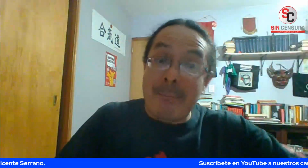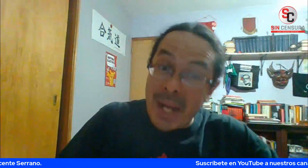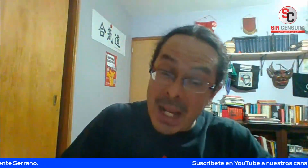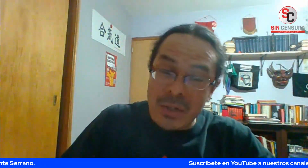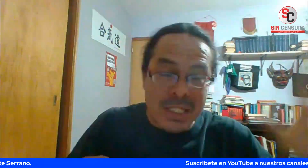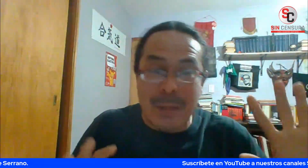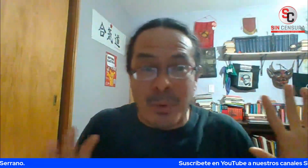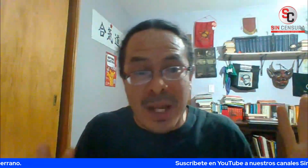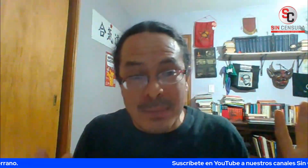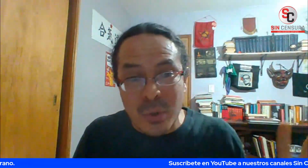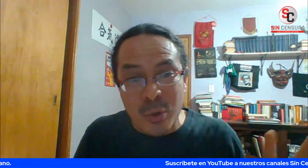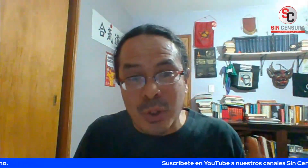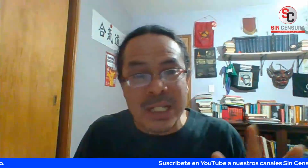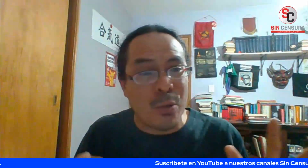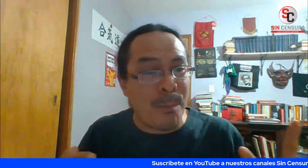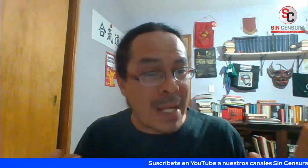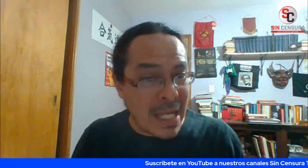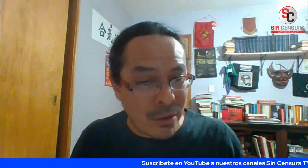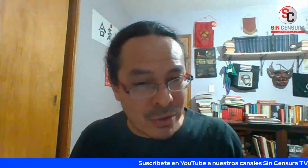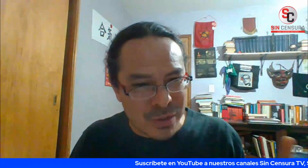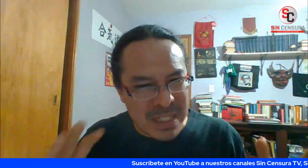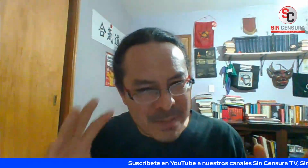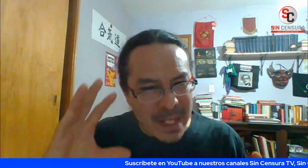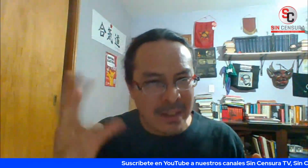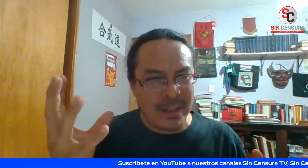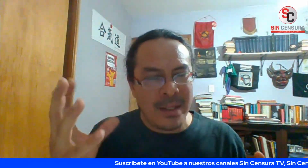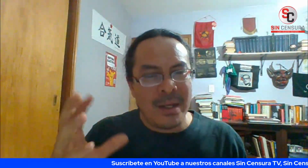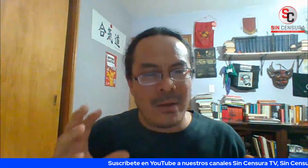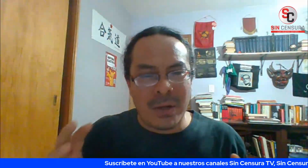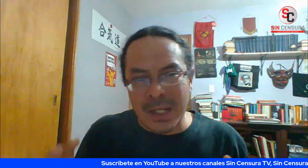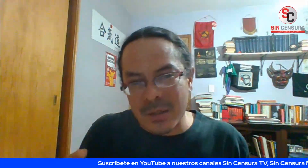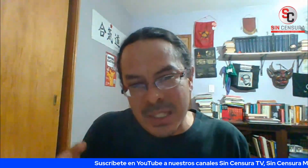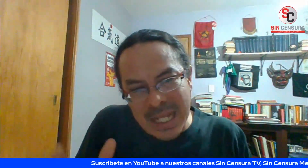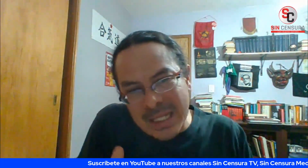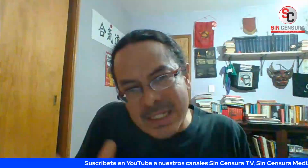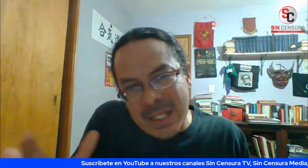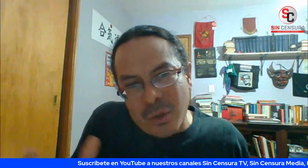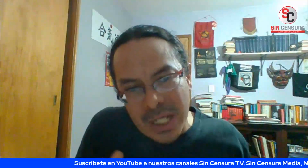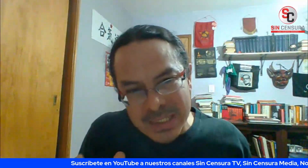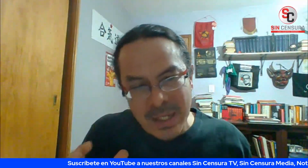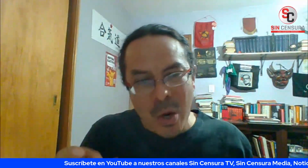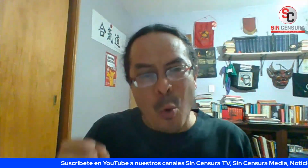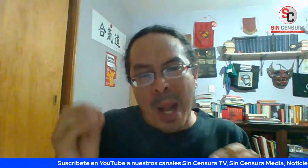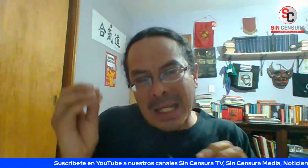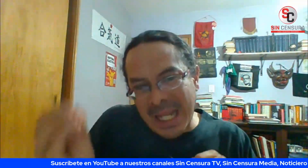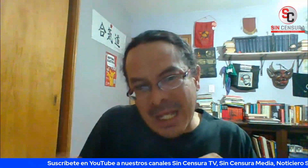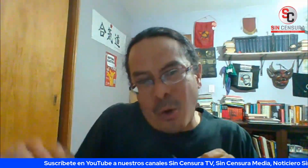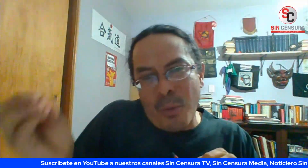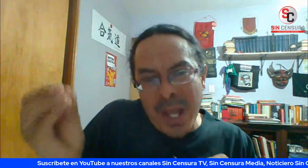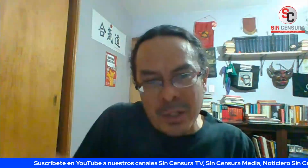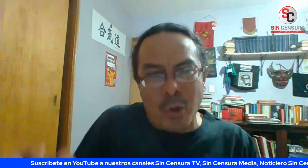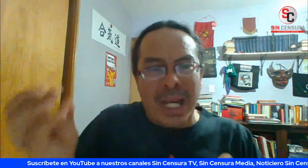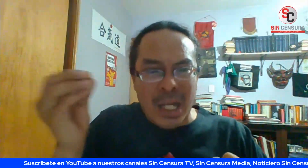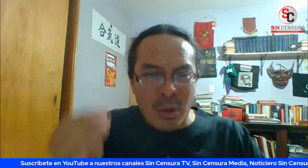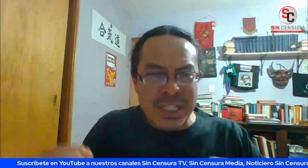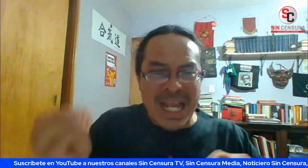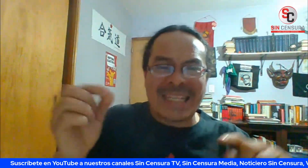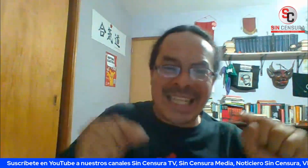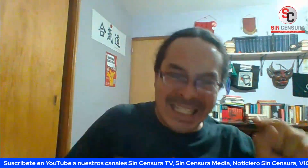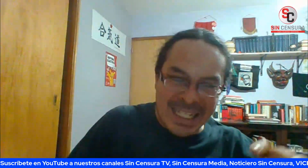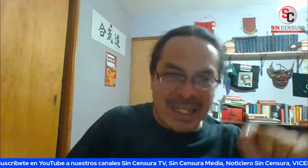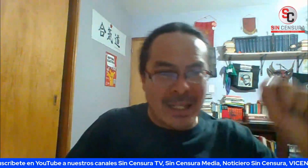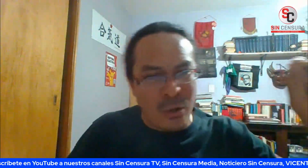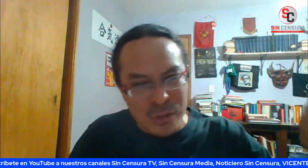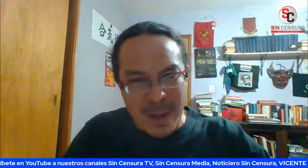porque ya para ellos es el poder absoluto, que es un peligro. Entonces, más bien, lo que ellos están diciendo es: cualquier gobierno que no